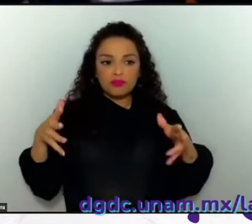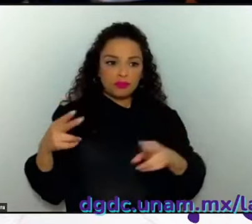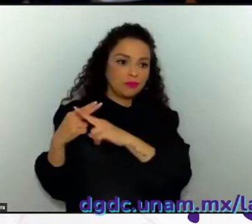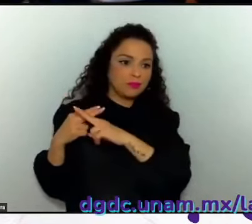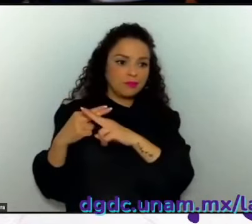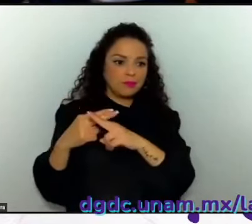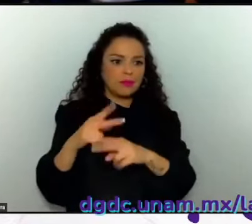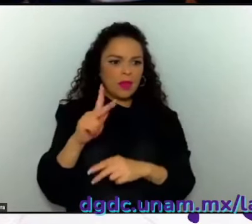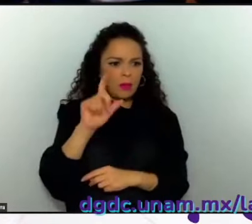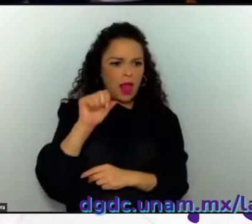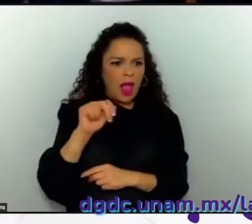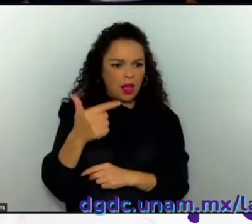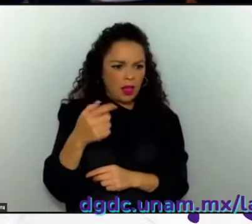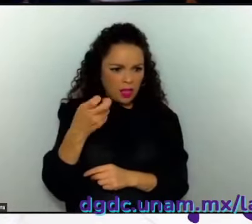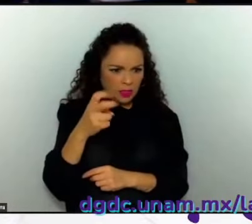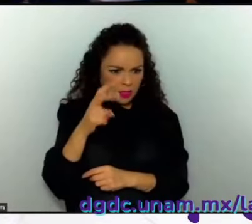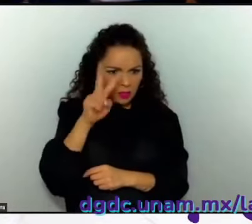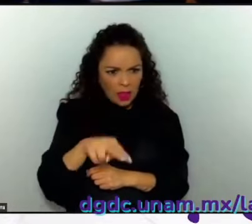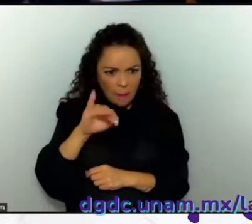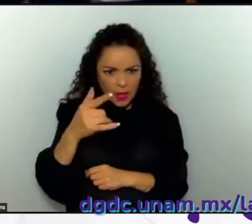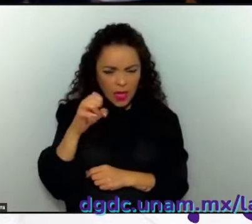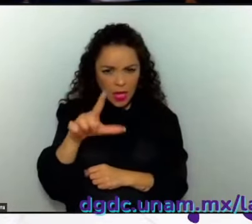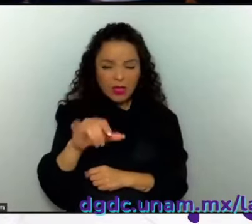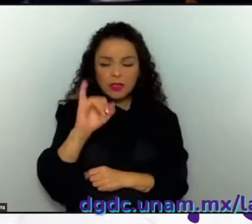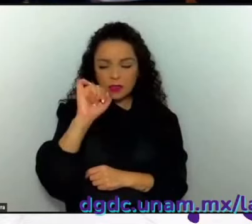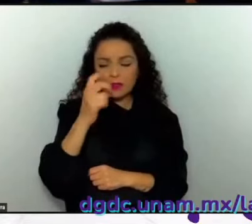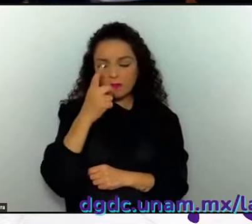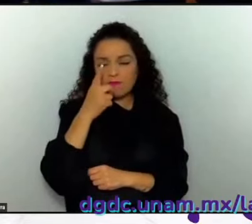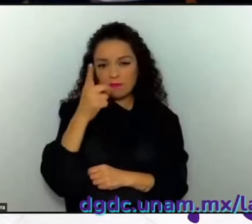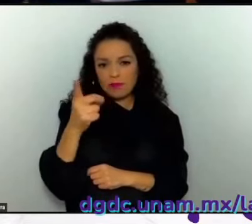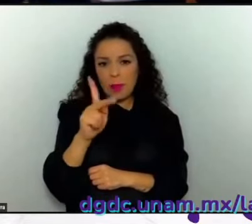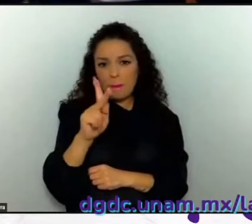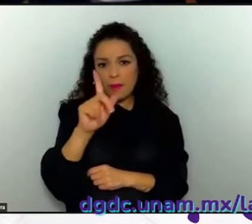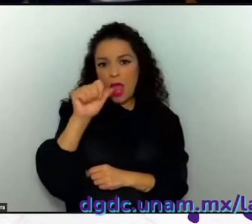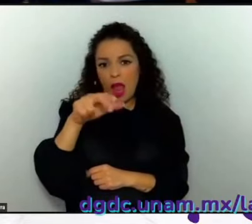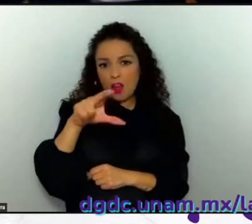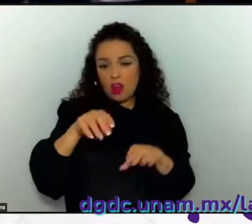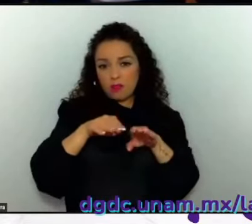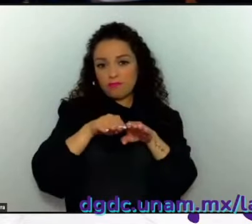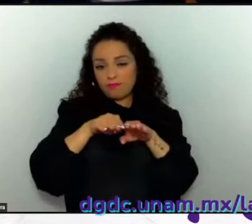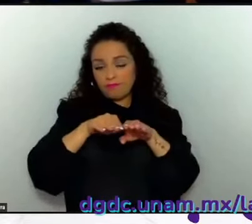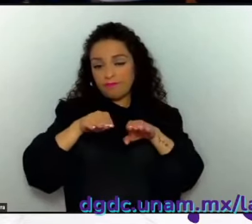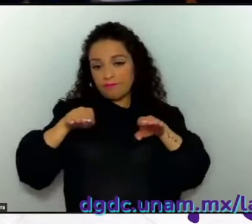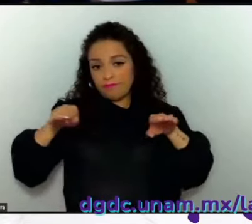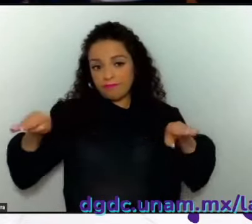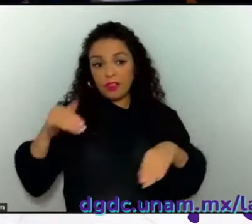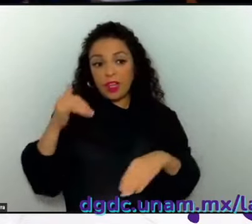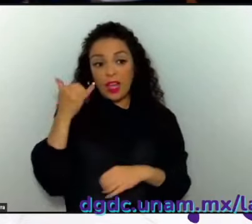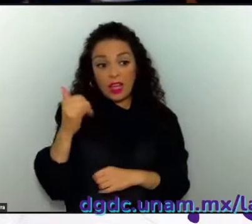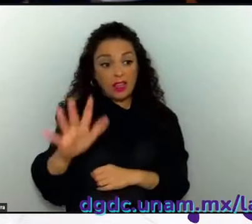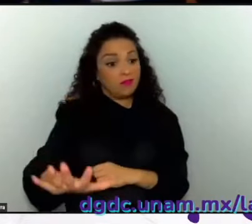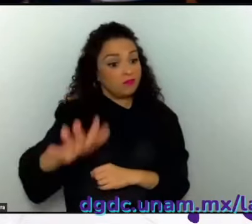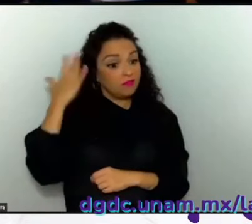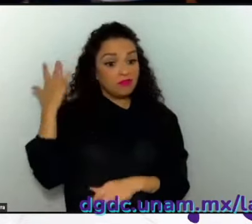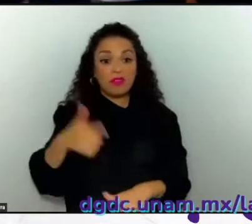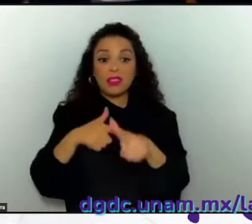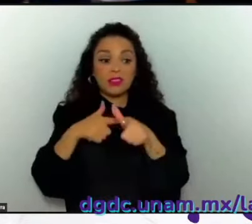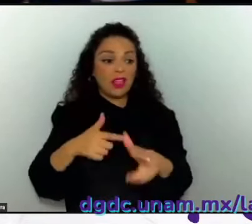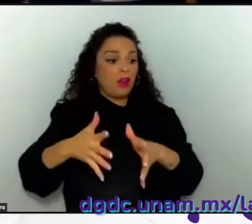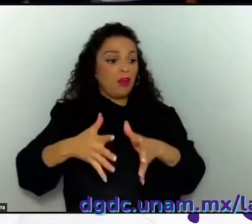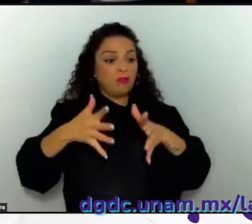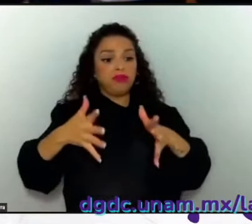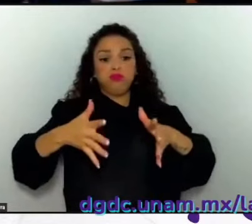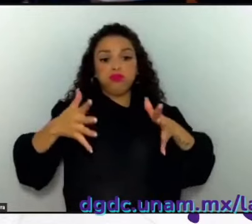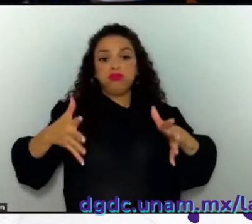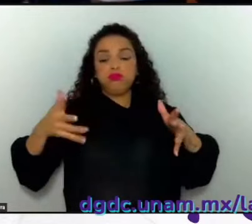¿verdad, Miguel? Sí. Los últimos datos indican que es plano y que además se está expandiendo de manera acelerada. Pero eso